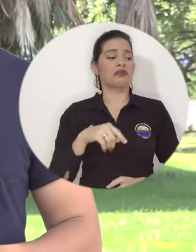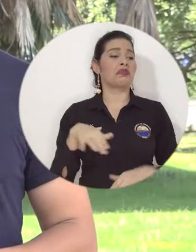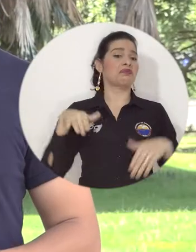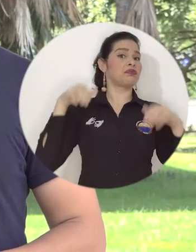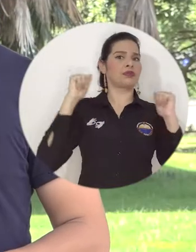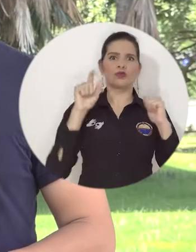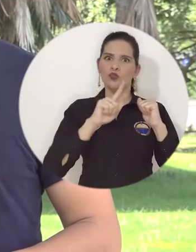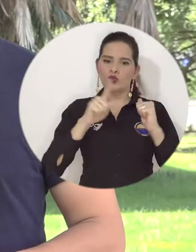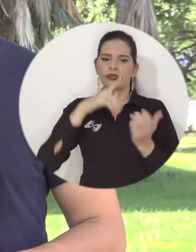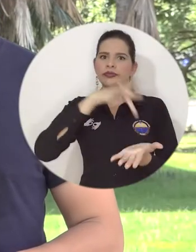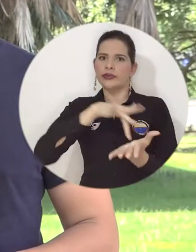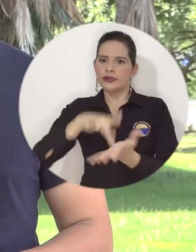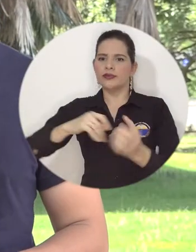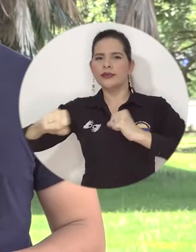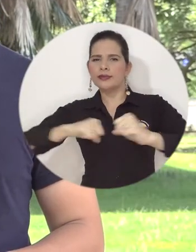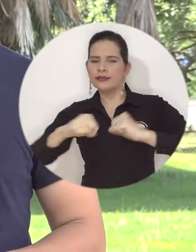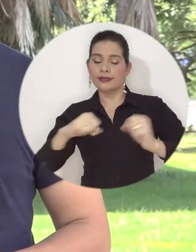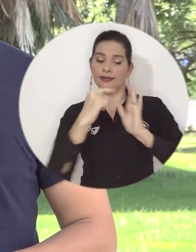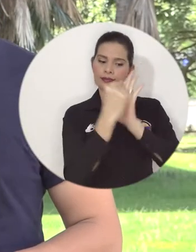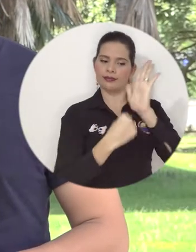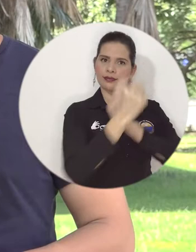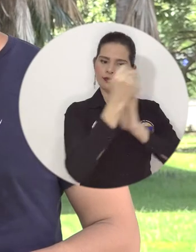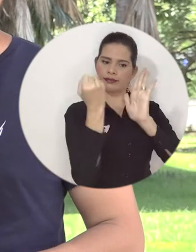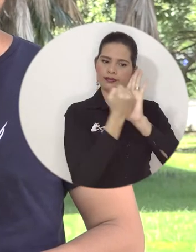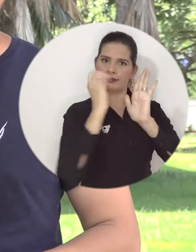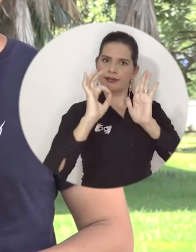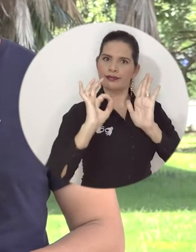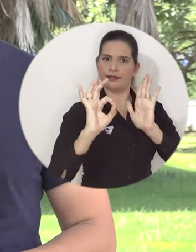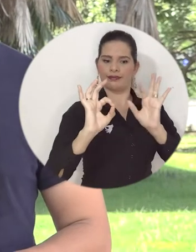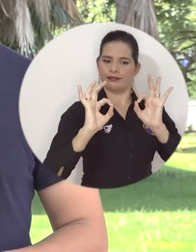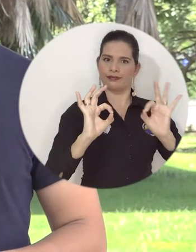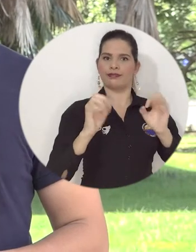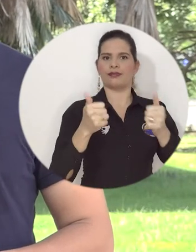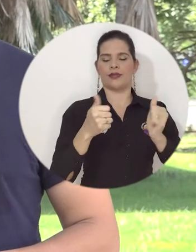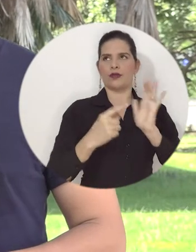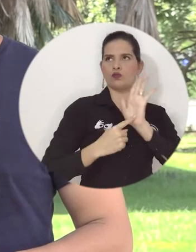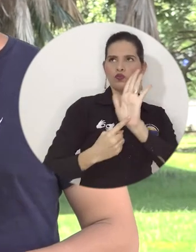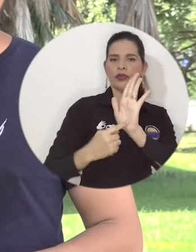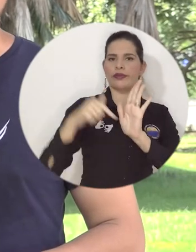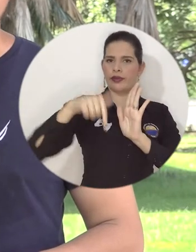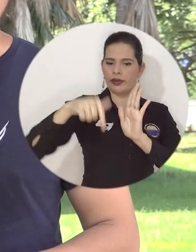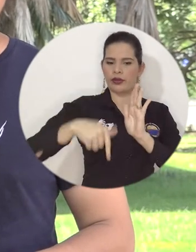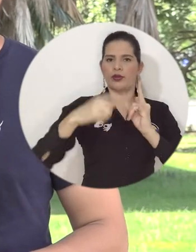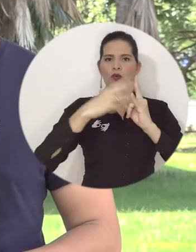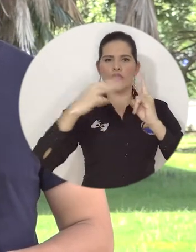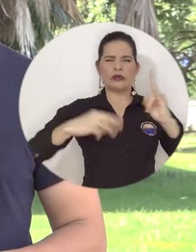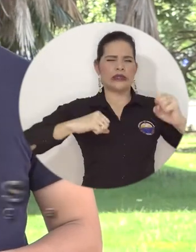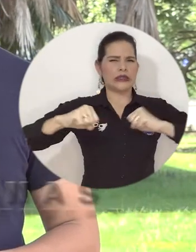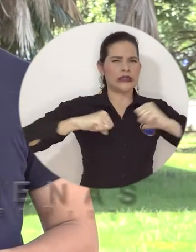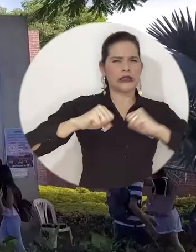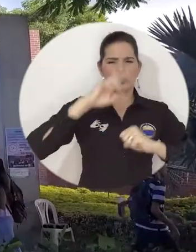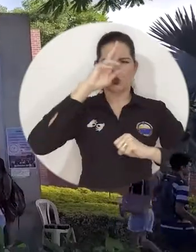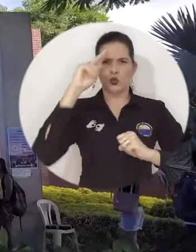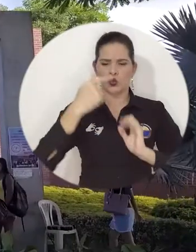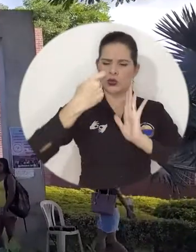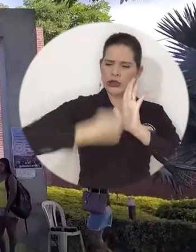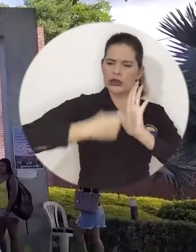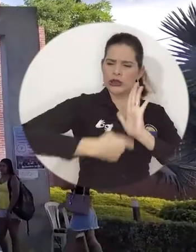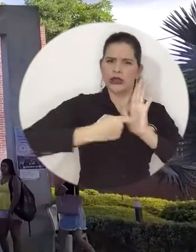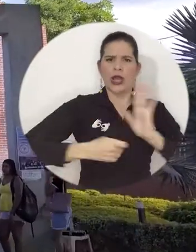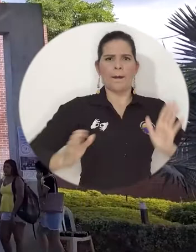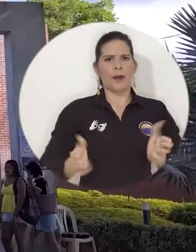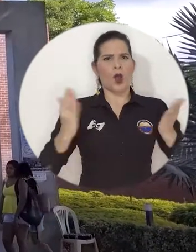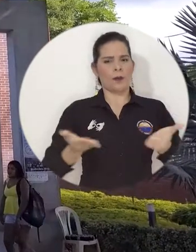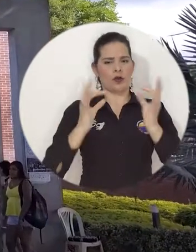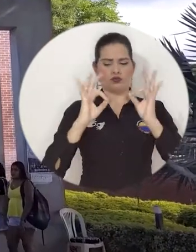Es pertinente que hagamos parte del proceso de la renovación de acreditación institucional, ya que esto es garantía y sustento del desarrollo que se ha venido ejecutando